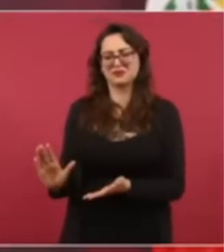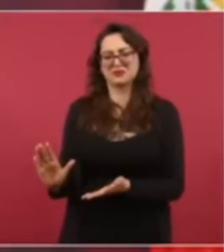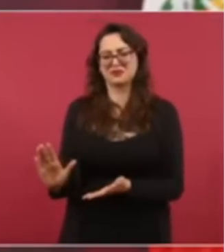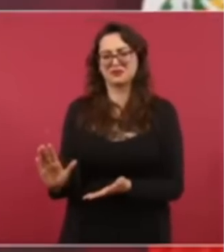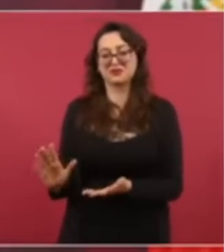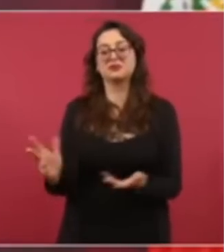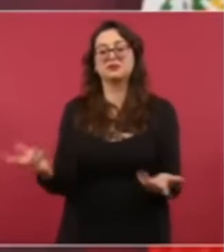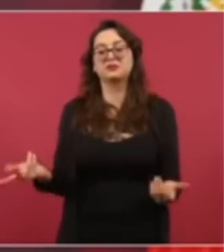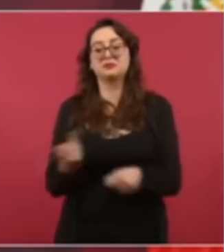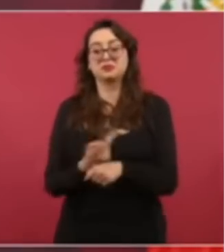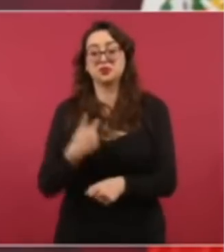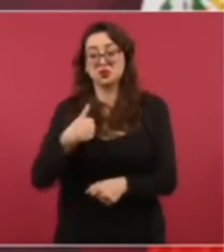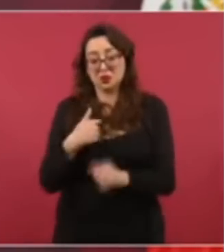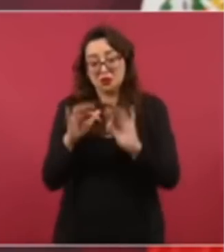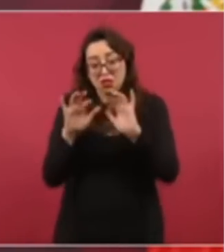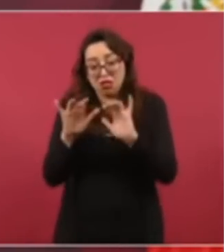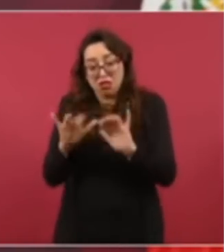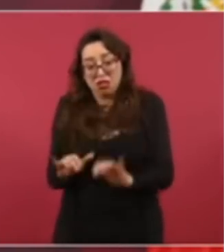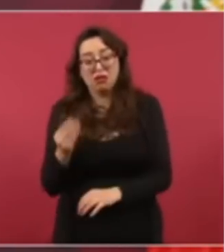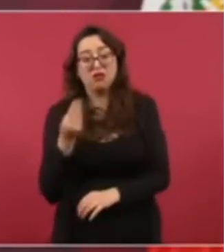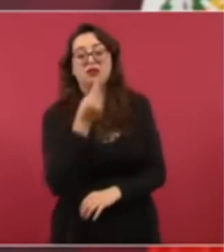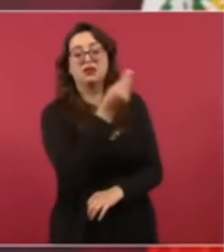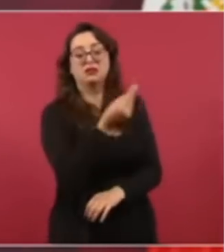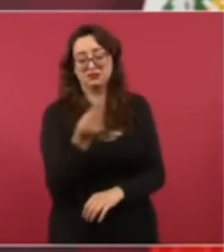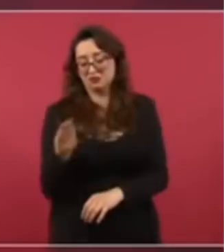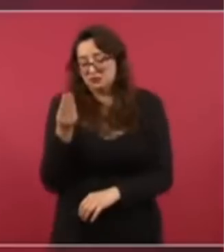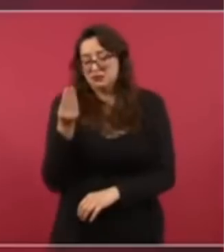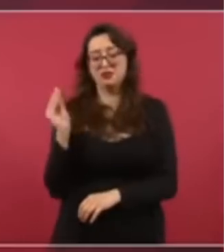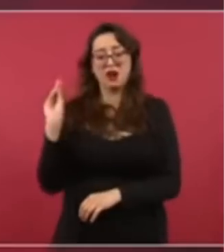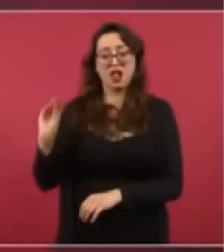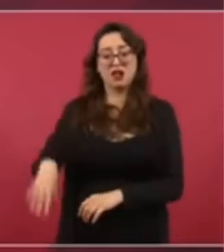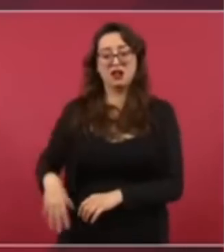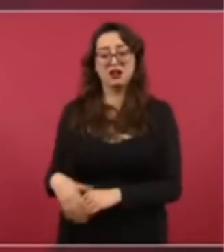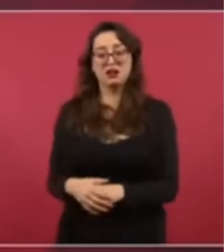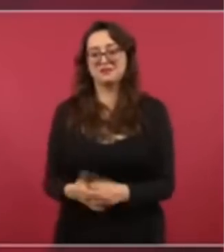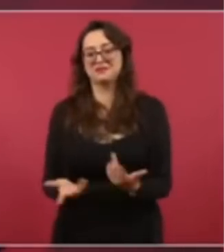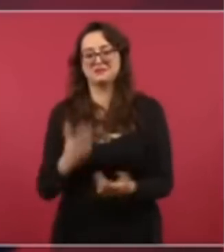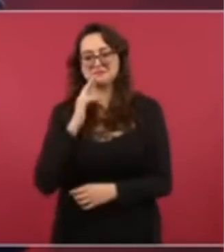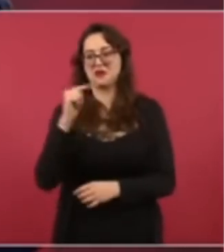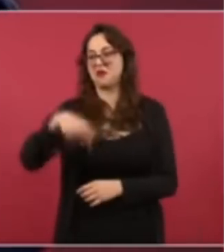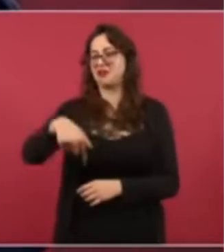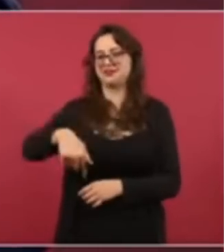Precisamente por la arrogancia, por la prepotencia. Entonces, es mejor esto,